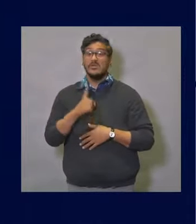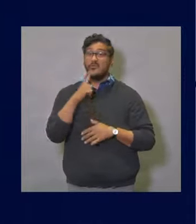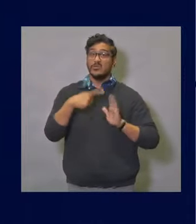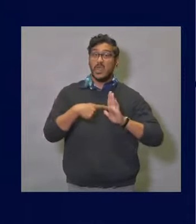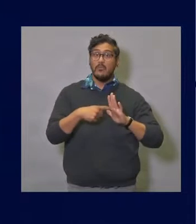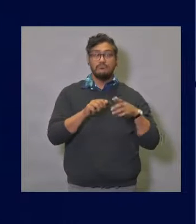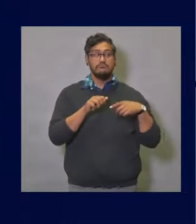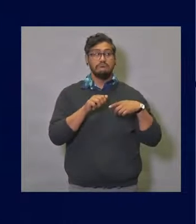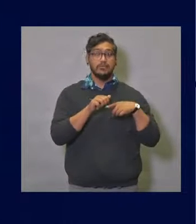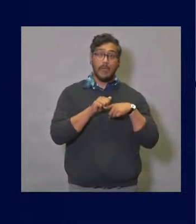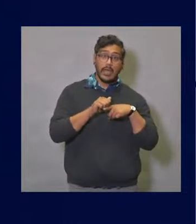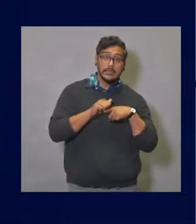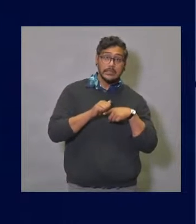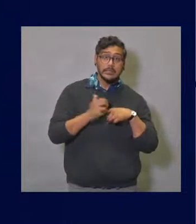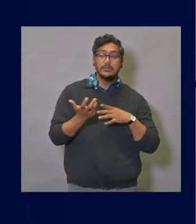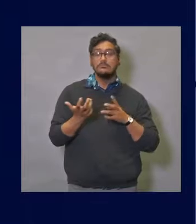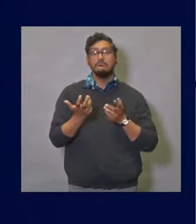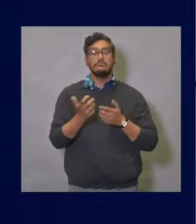entrenamiento, el